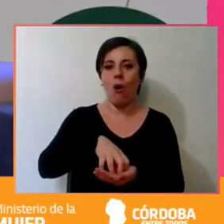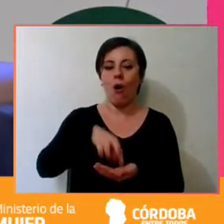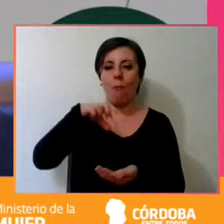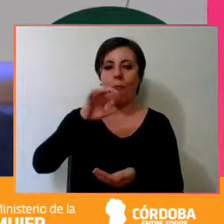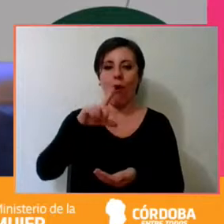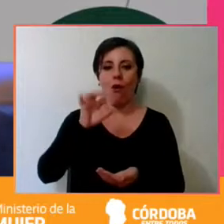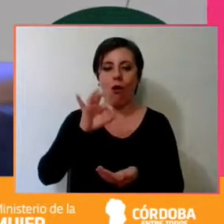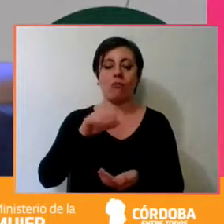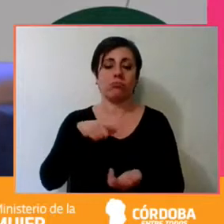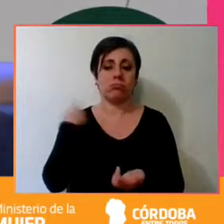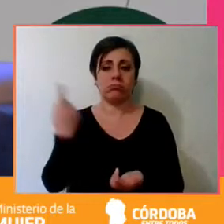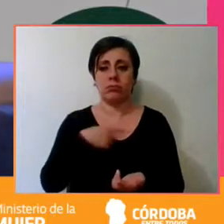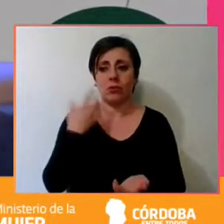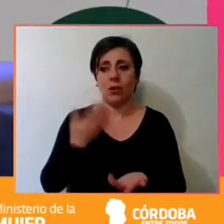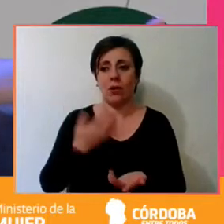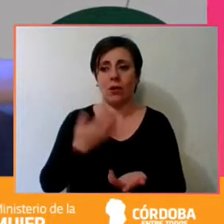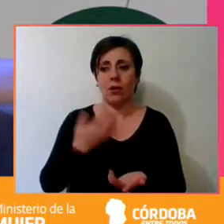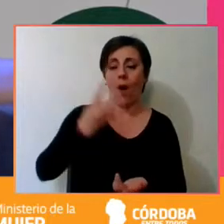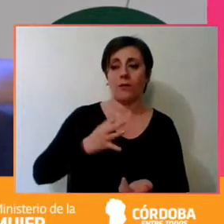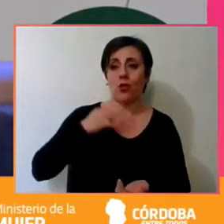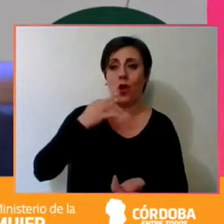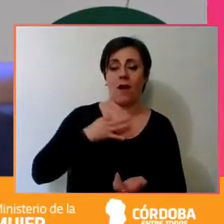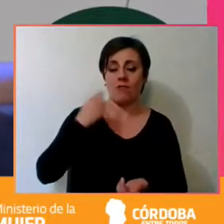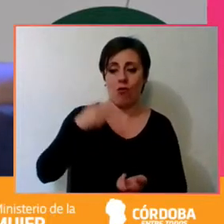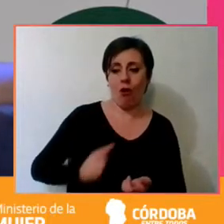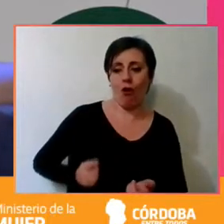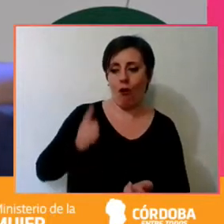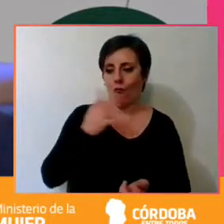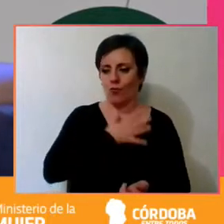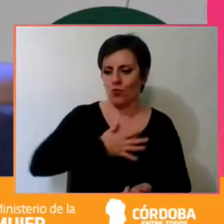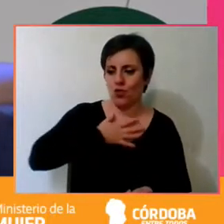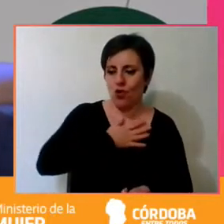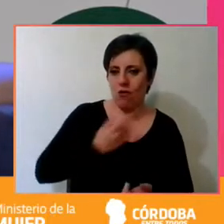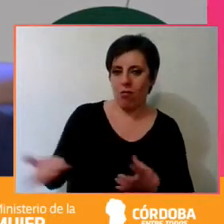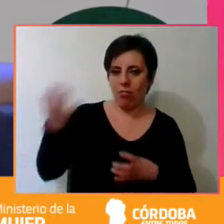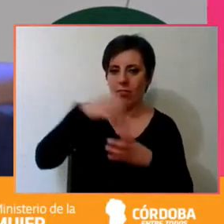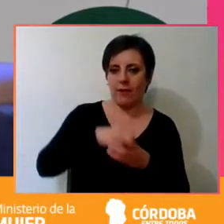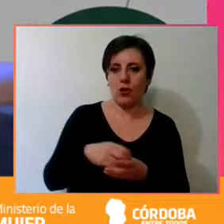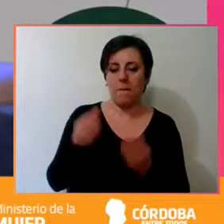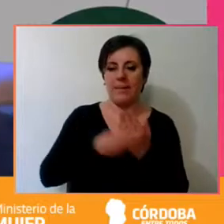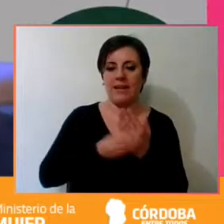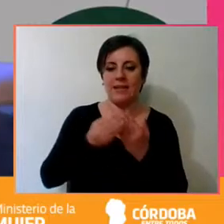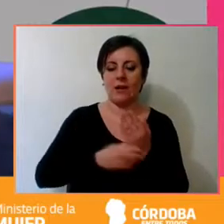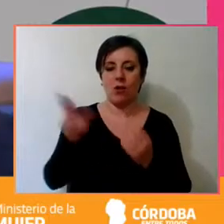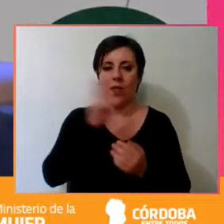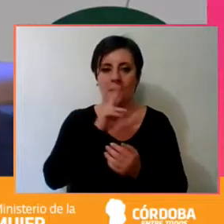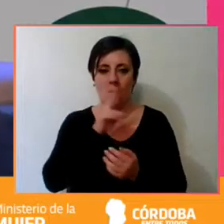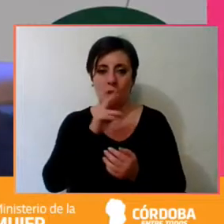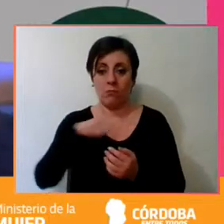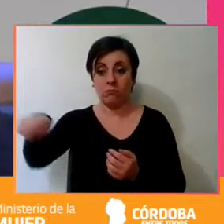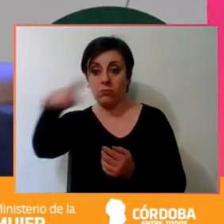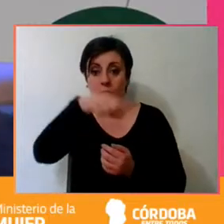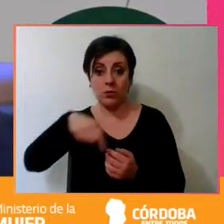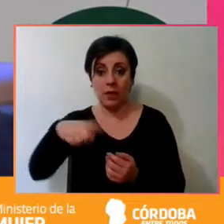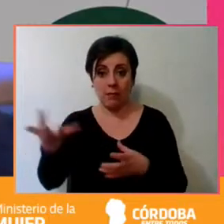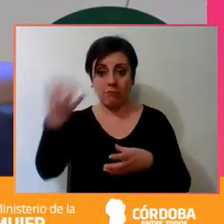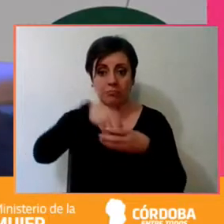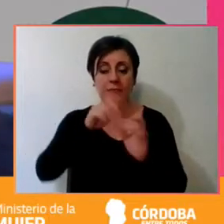haciendo hace 4 años y hoy tenemos el orgullo de ser parte del Ministerio de la Mujer. Y ustedes son parte de